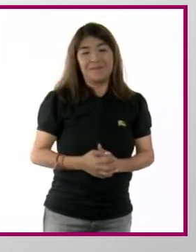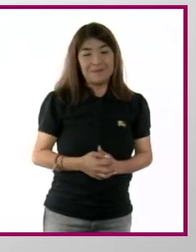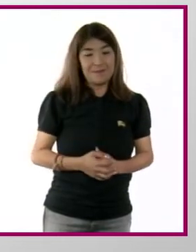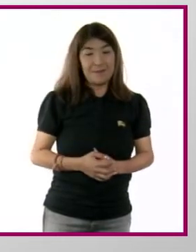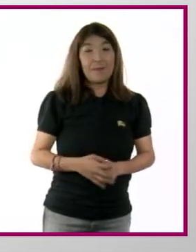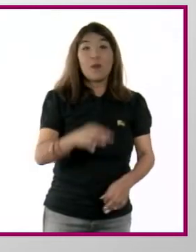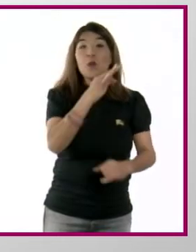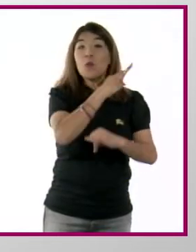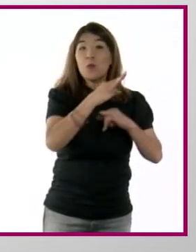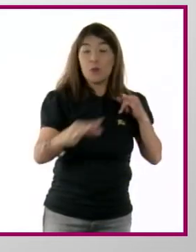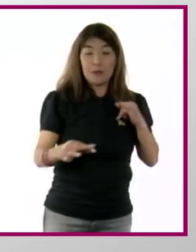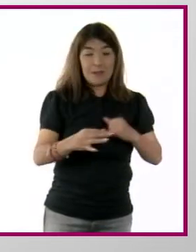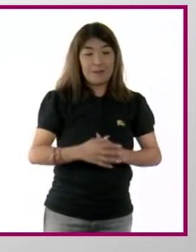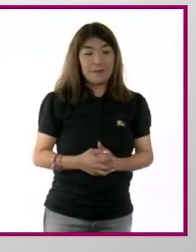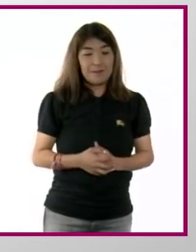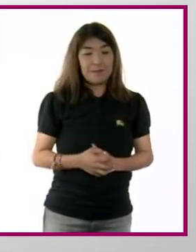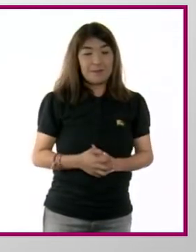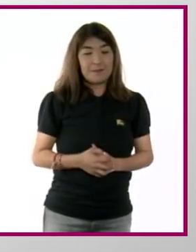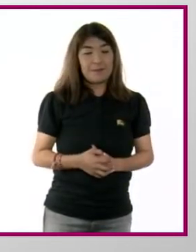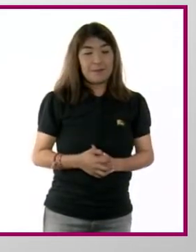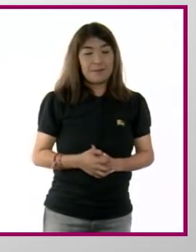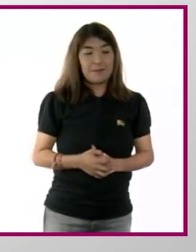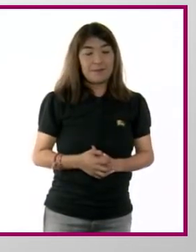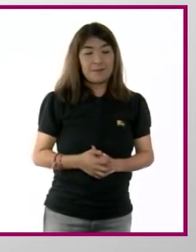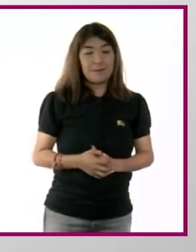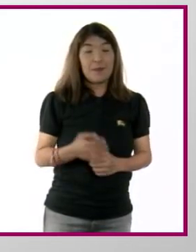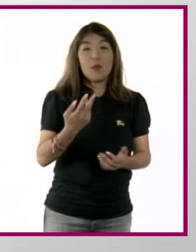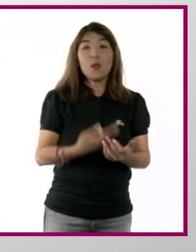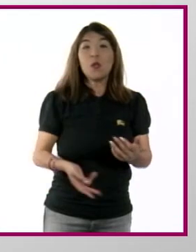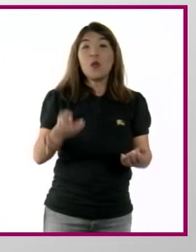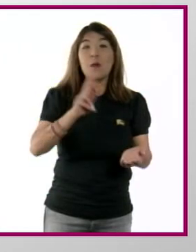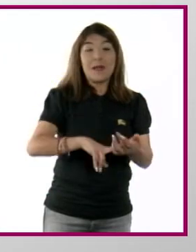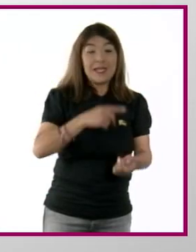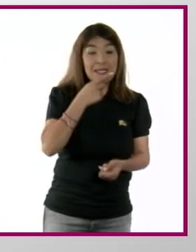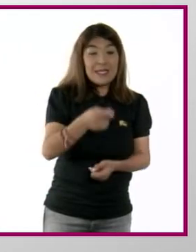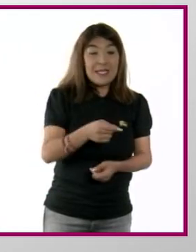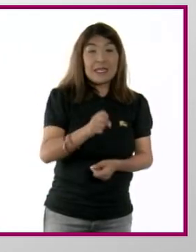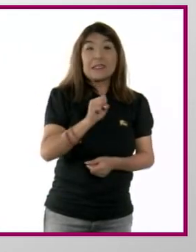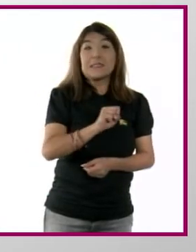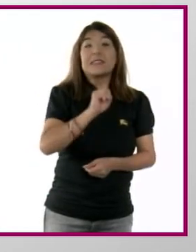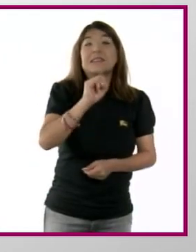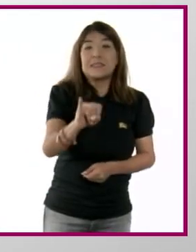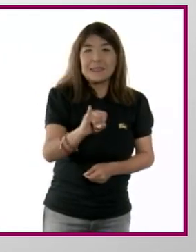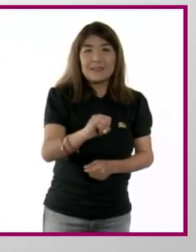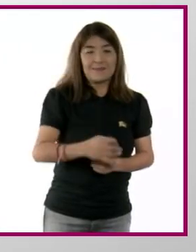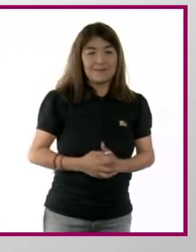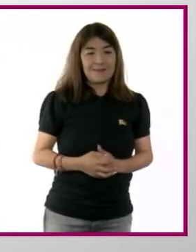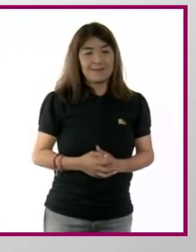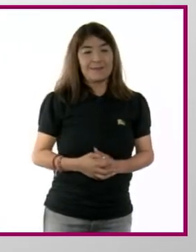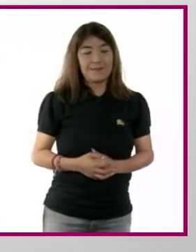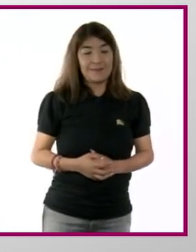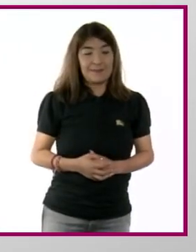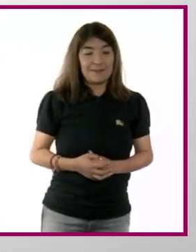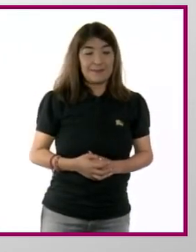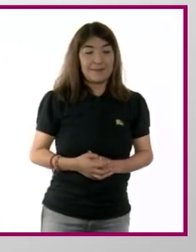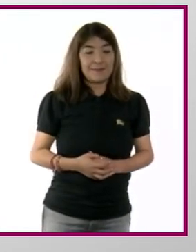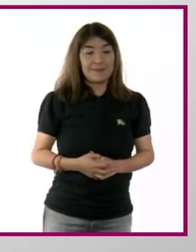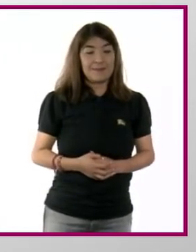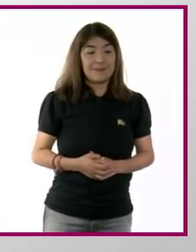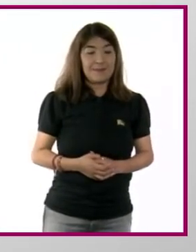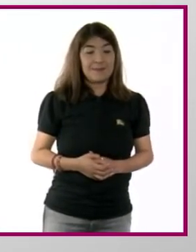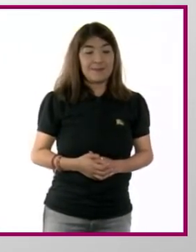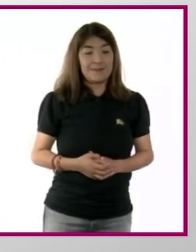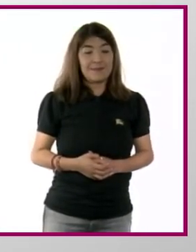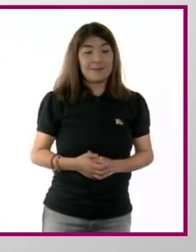Y por último tenemos la doble implicación que llamamos sí y solo sí. Por ejemplo, si la proposición P